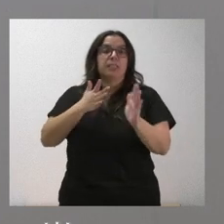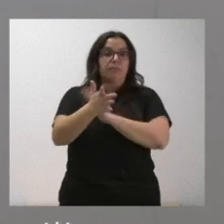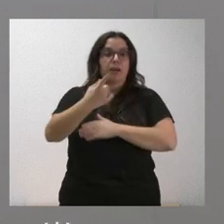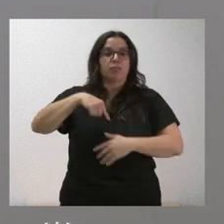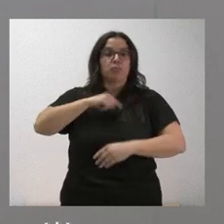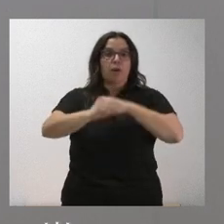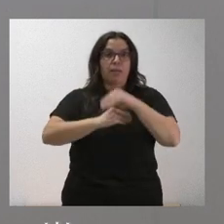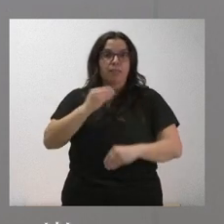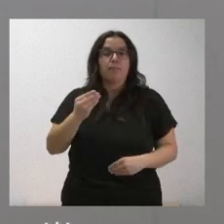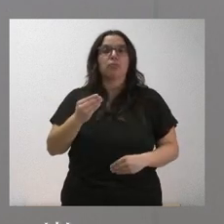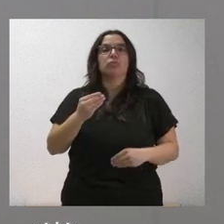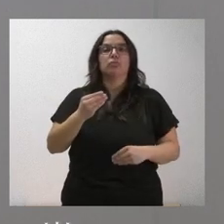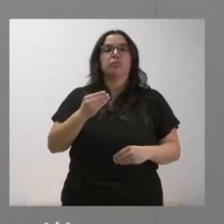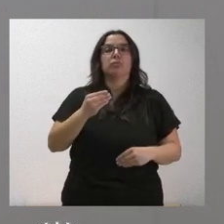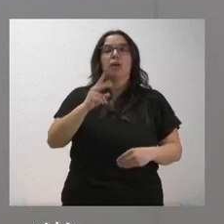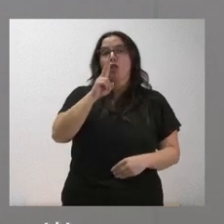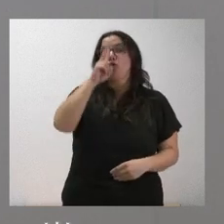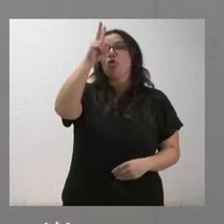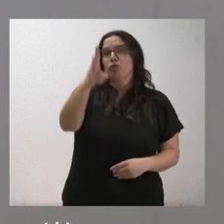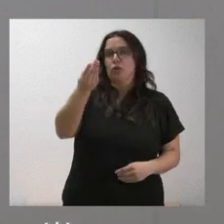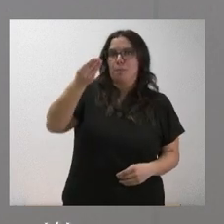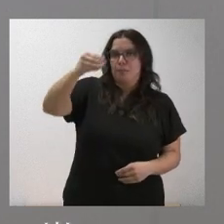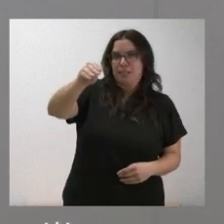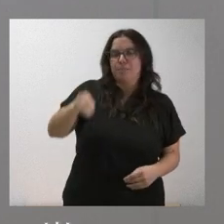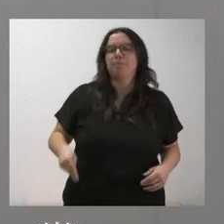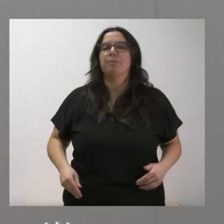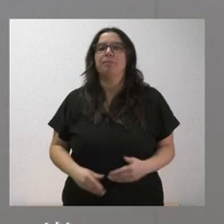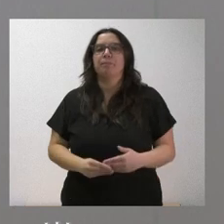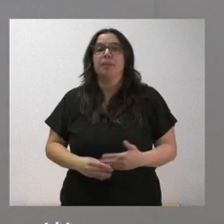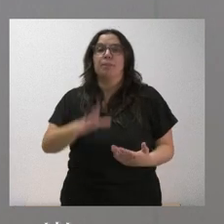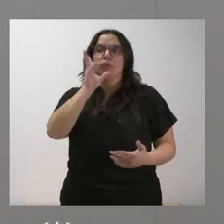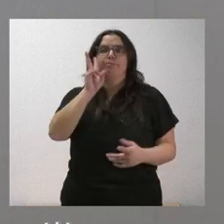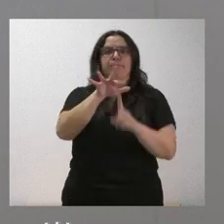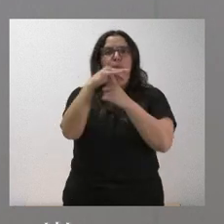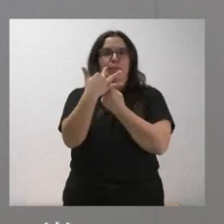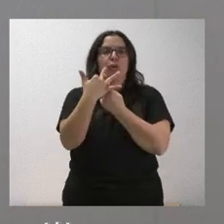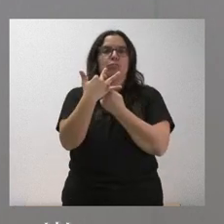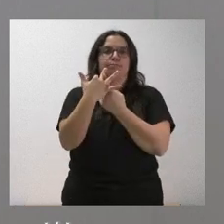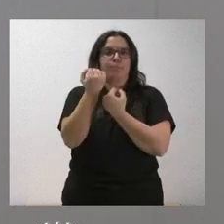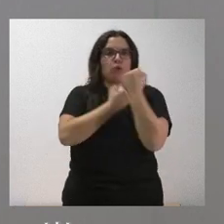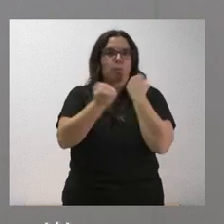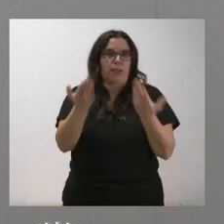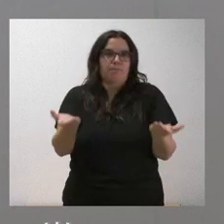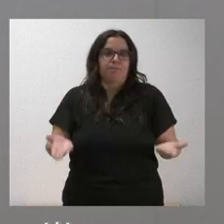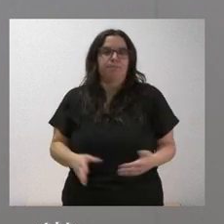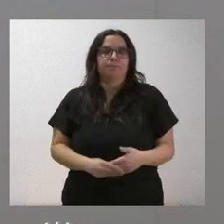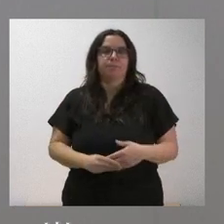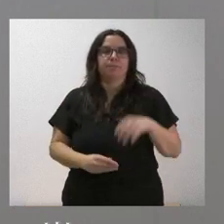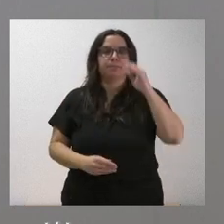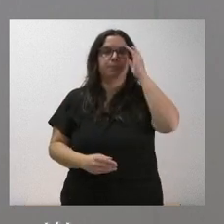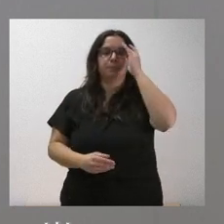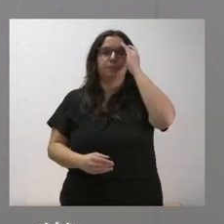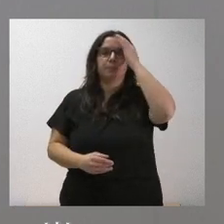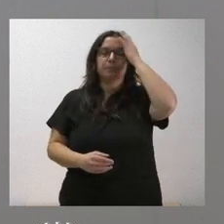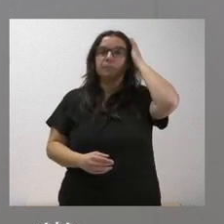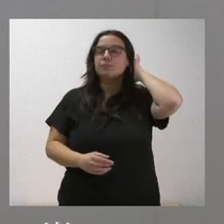hacemos durante 2 años más dadas las circunstancias y situación económica este